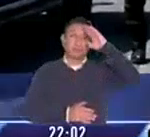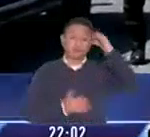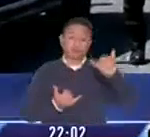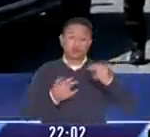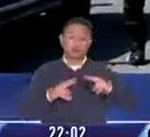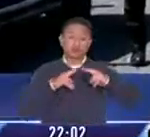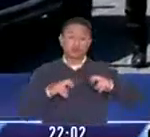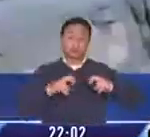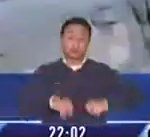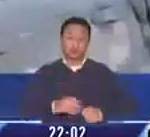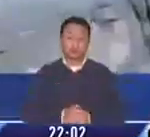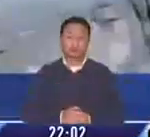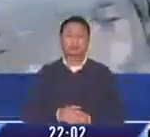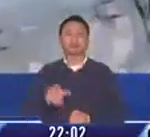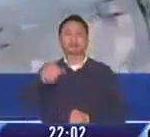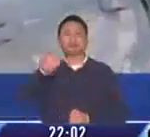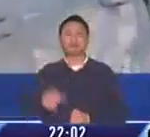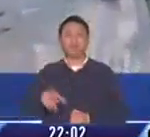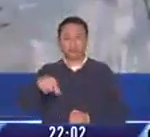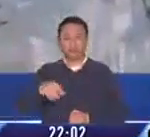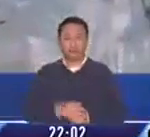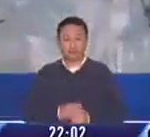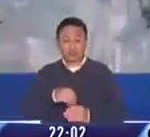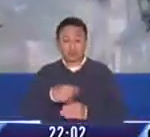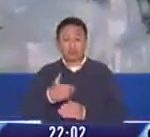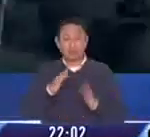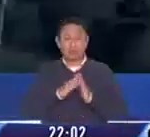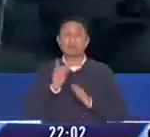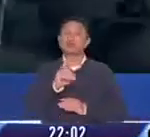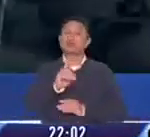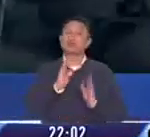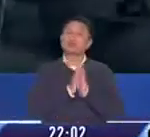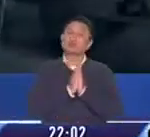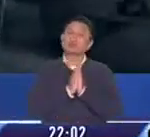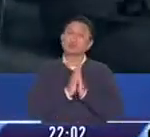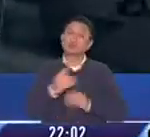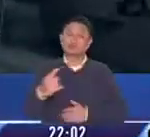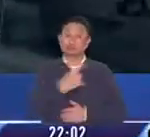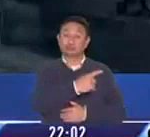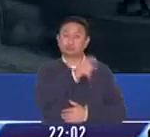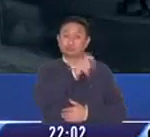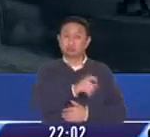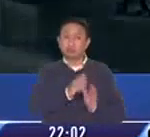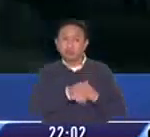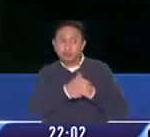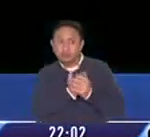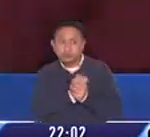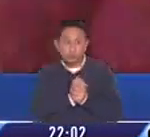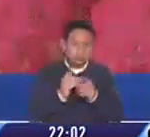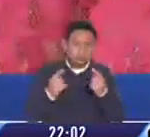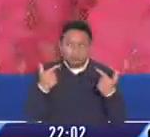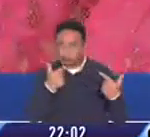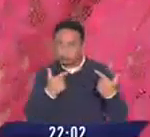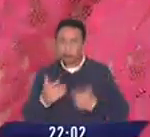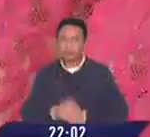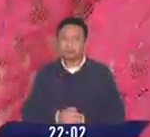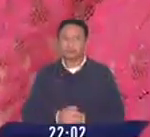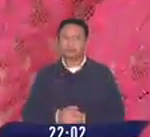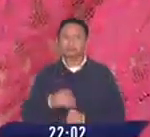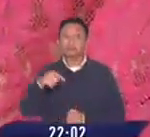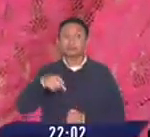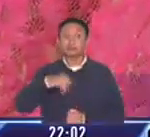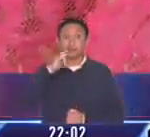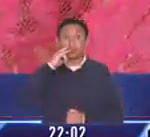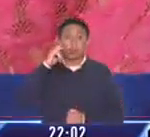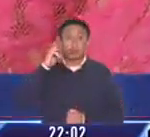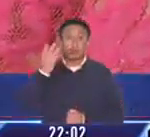caso. Se pide a los moradores no quedarse afuera de sus casas, porque los antisociales están al acecho. Entonces sí hay bastantes